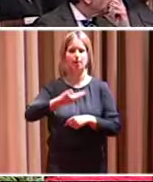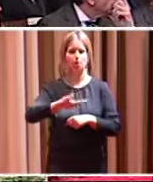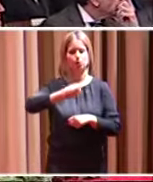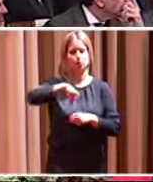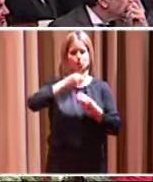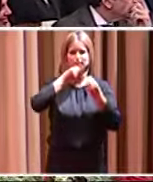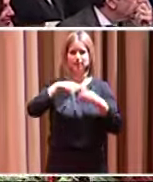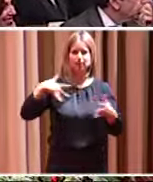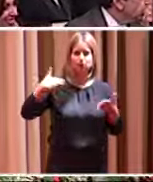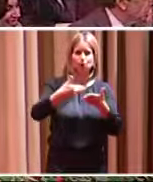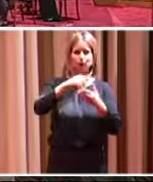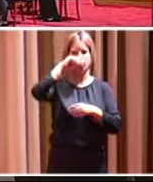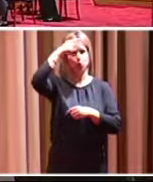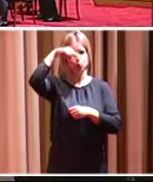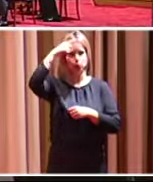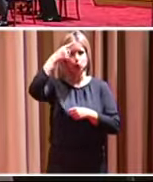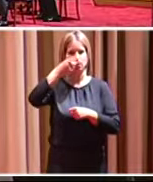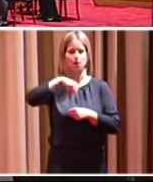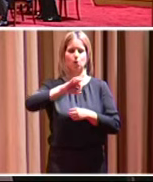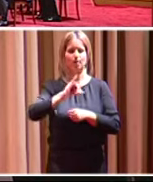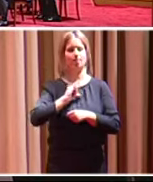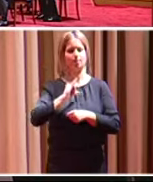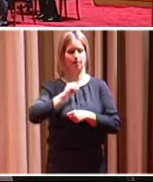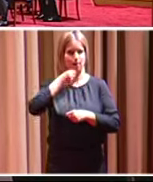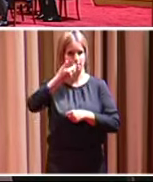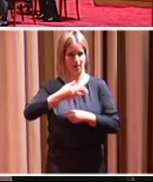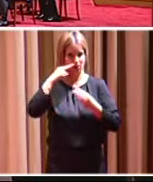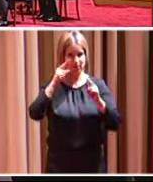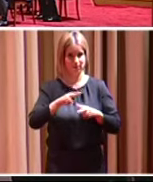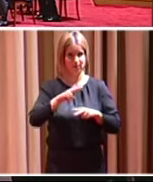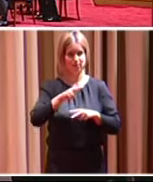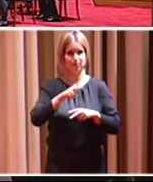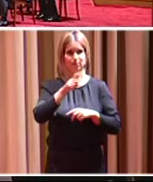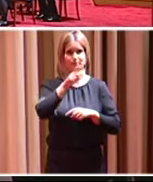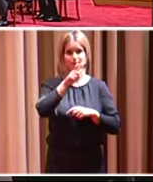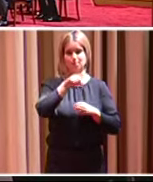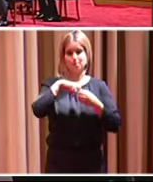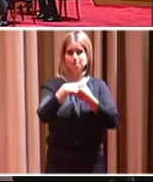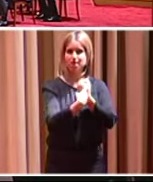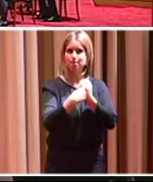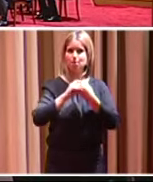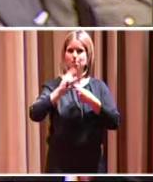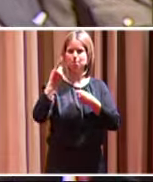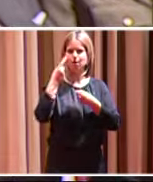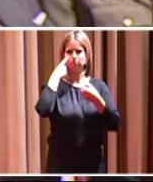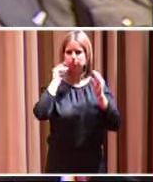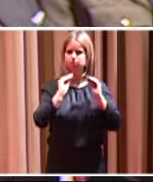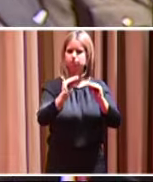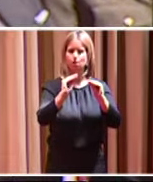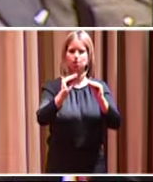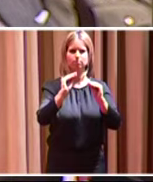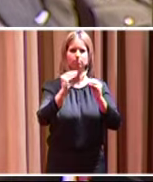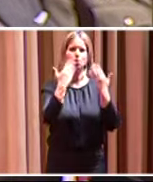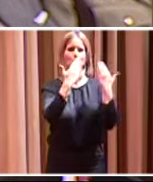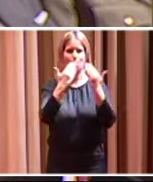nuestra historia, nuestra cultura o nuestra identidad, al homenajear a los miembros más destacados